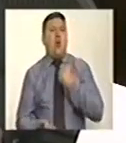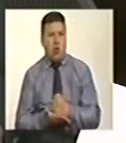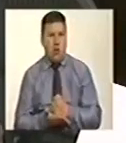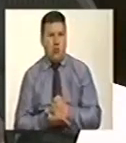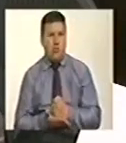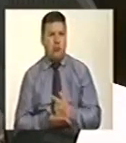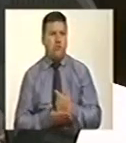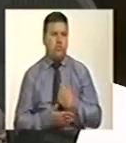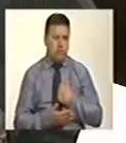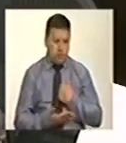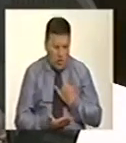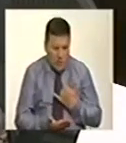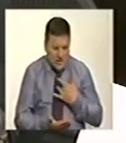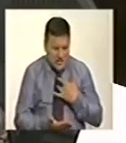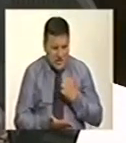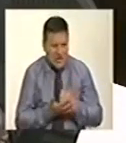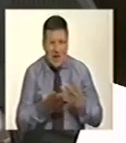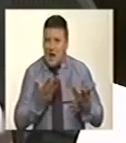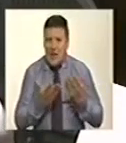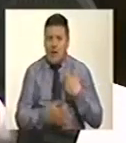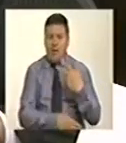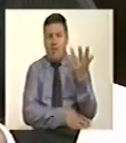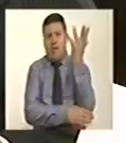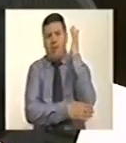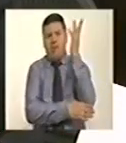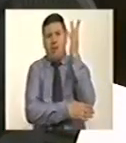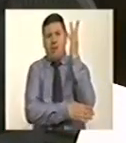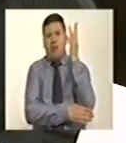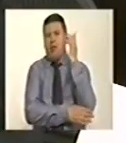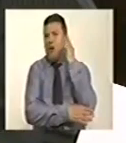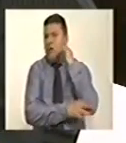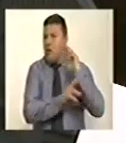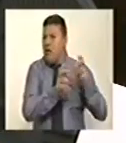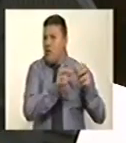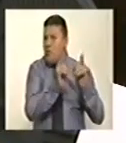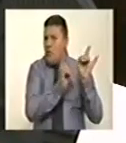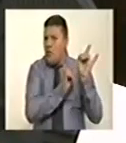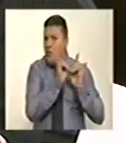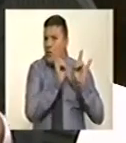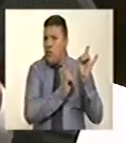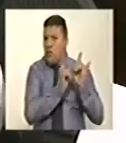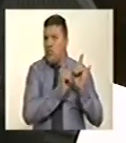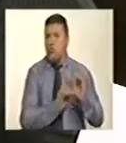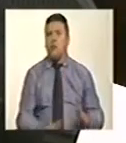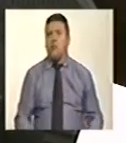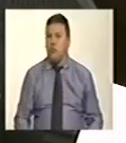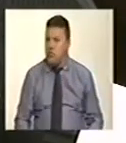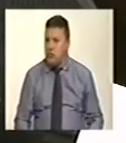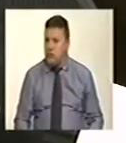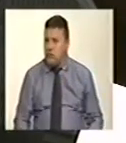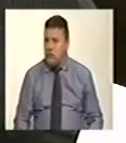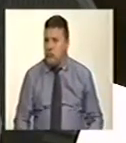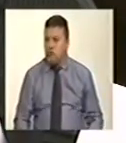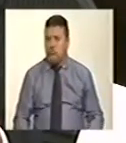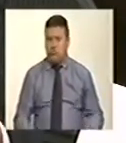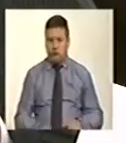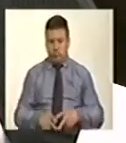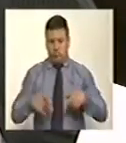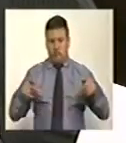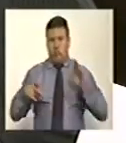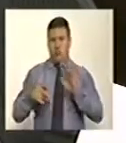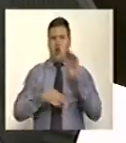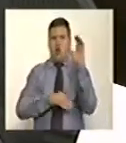esta aclaración, que aquellas grabaciones que la prensa